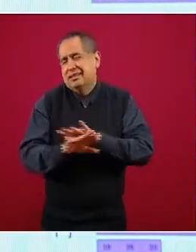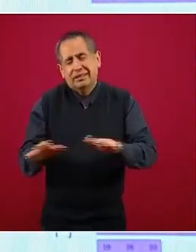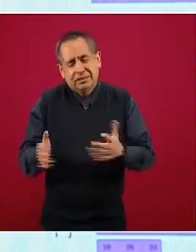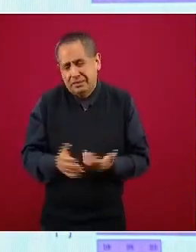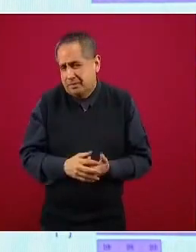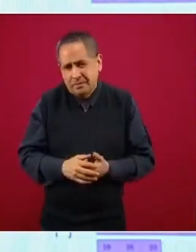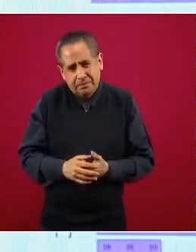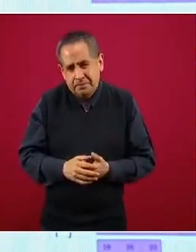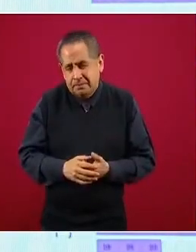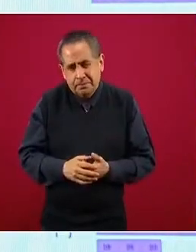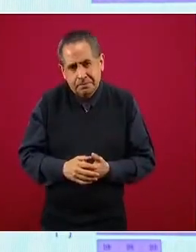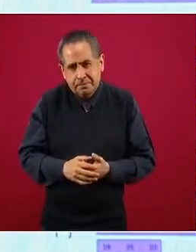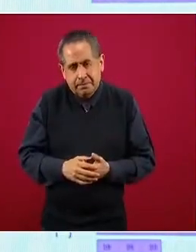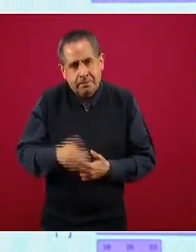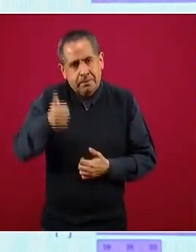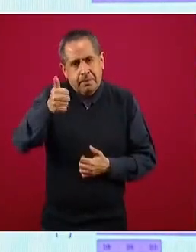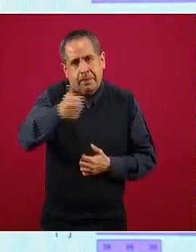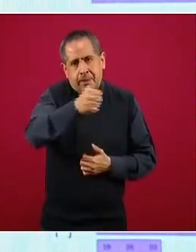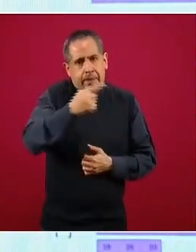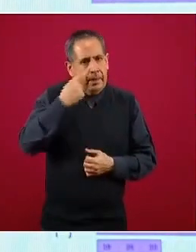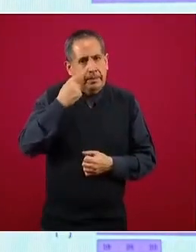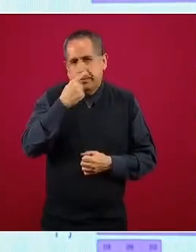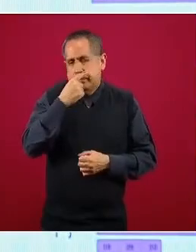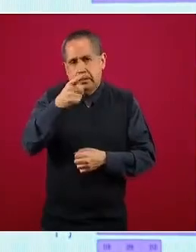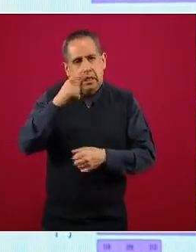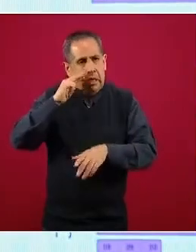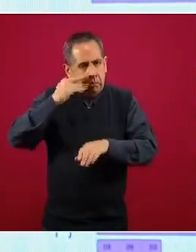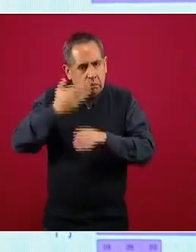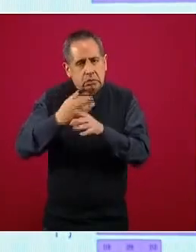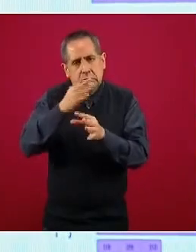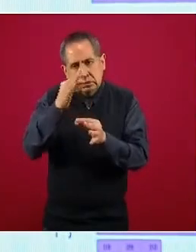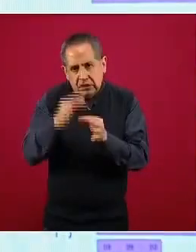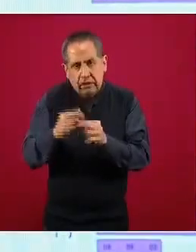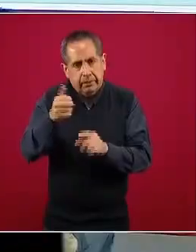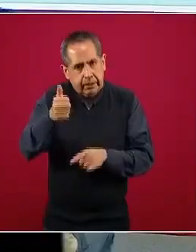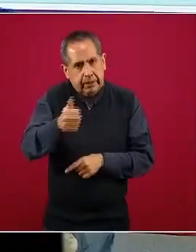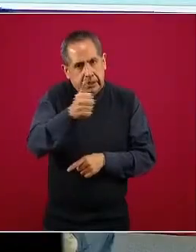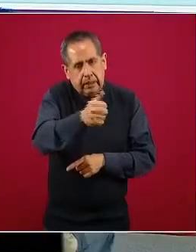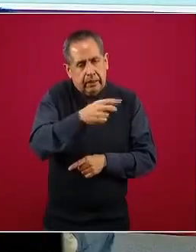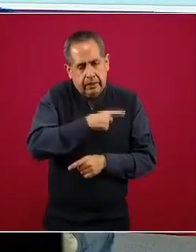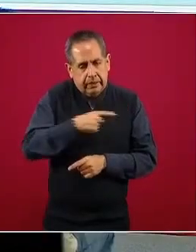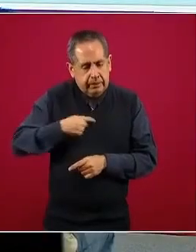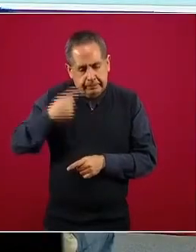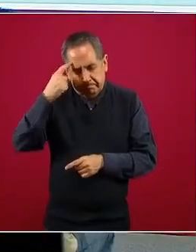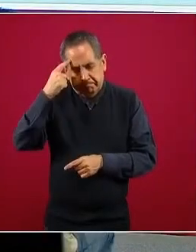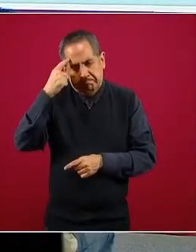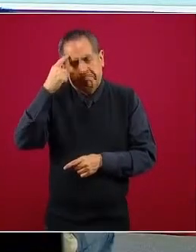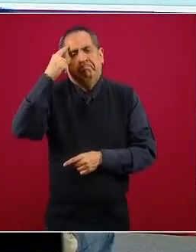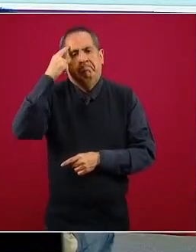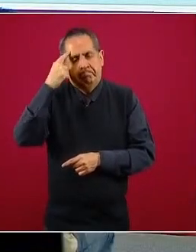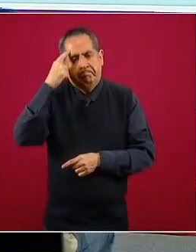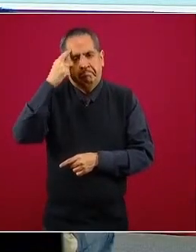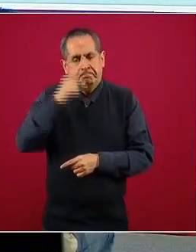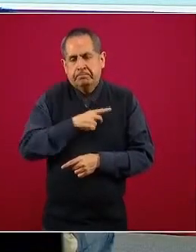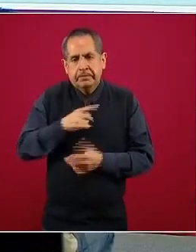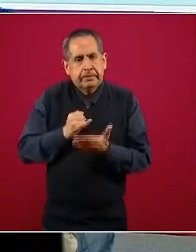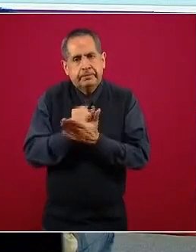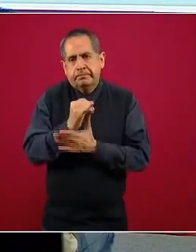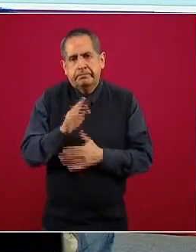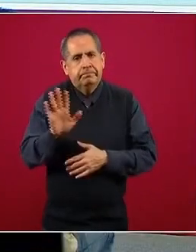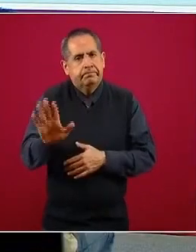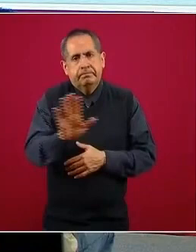es, al final del día, una decisión que todos y cada uno de los ciudadanos y ciudadanas tienen